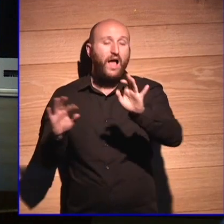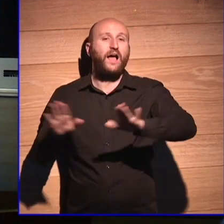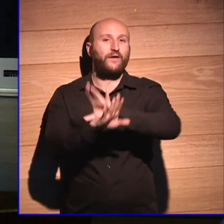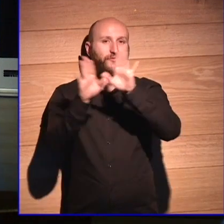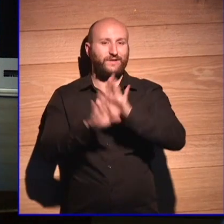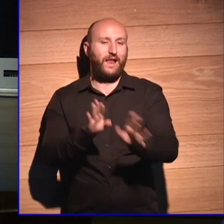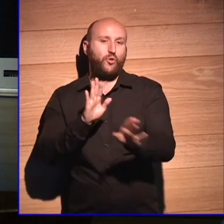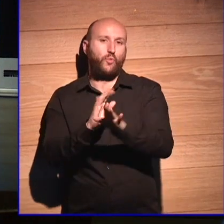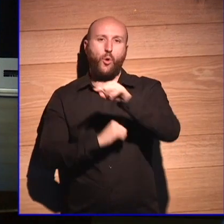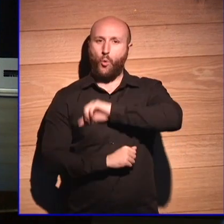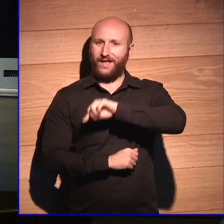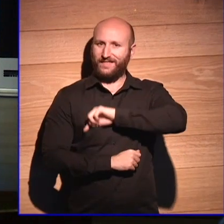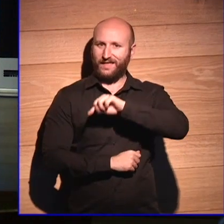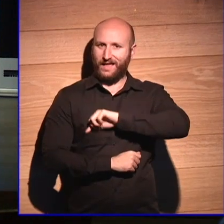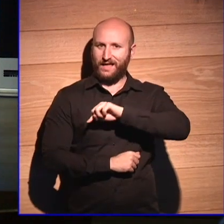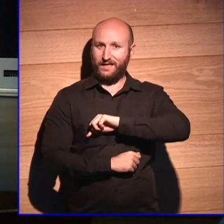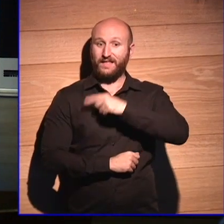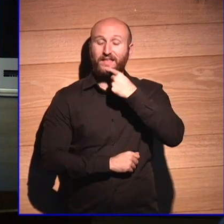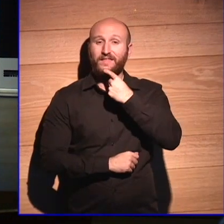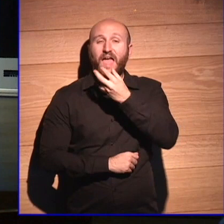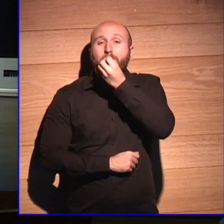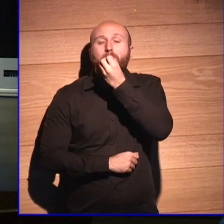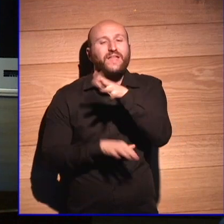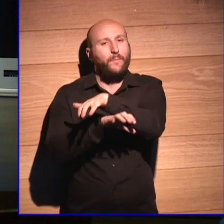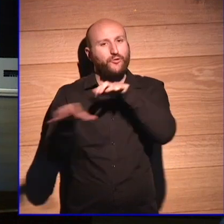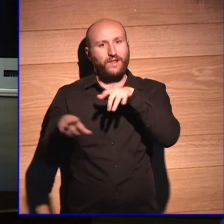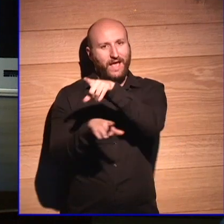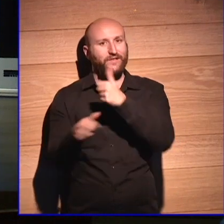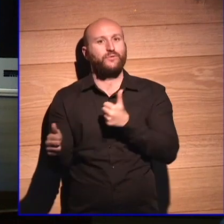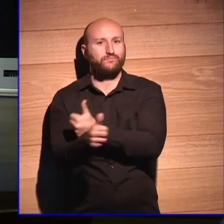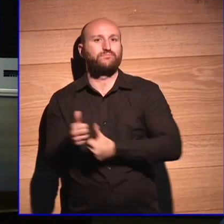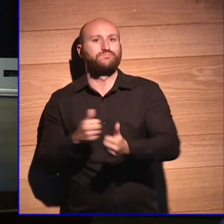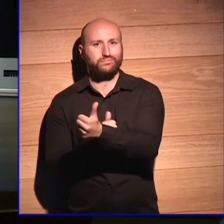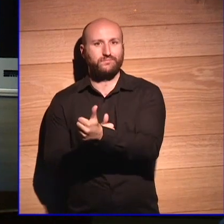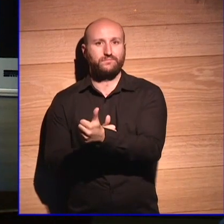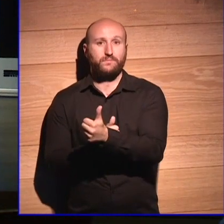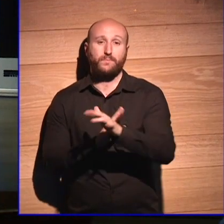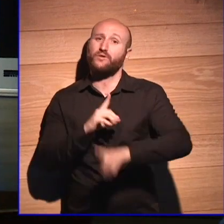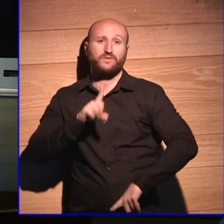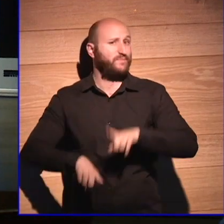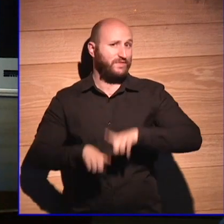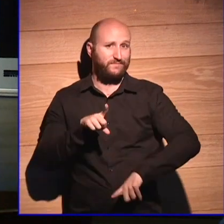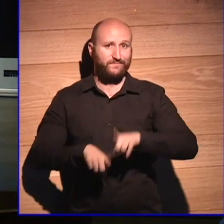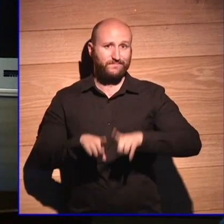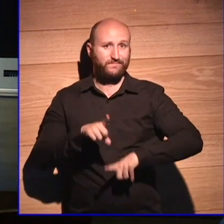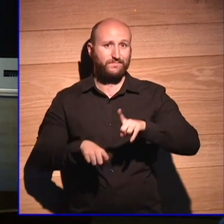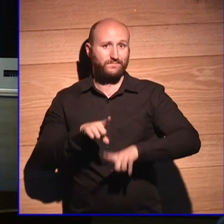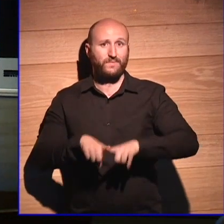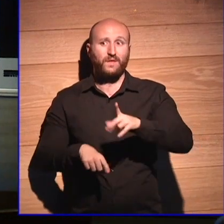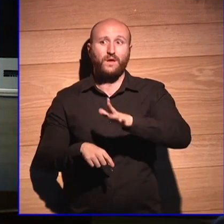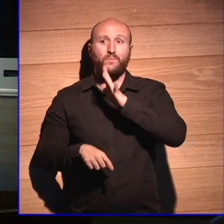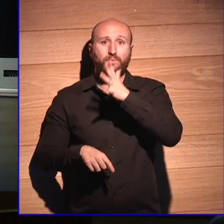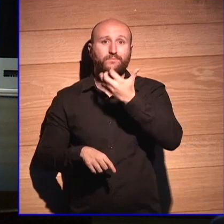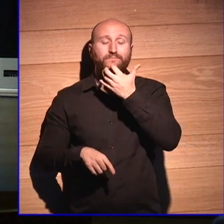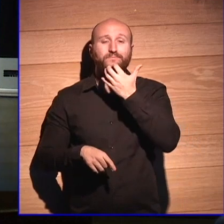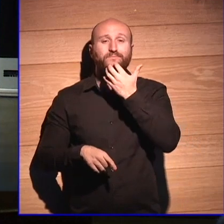siguen la ética utilitarista, que es que el bien de la mayoría. Pero todo es muy relativo, porque el